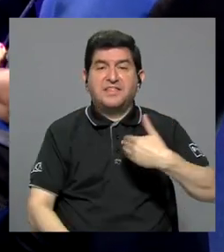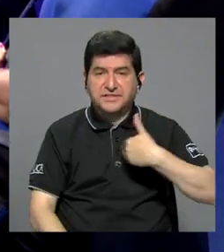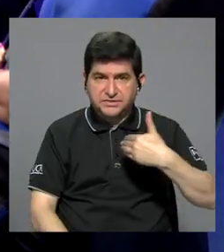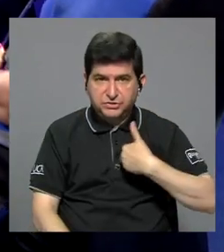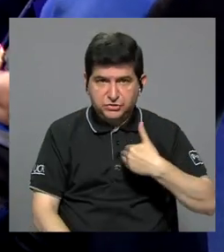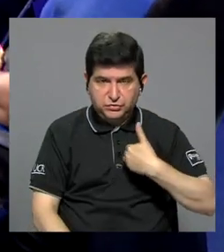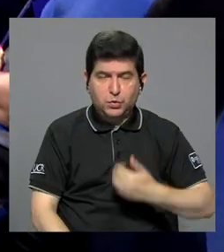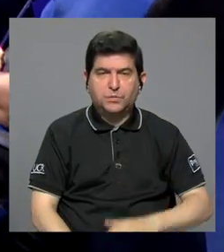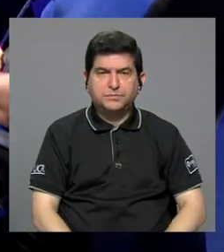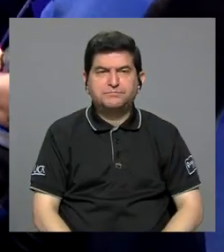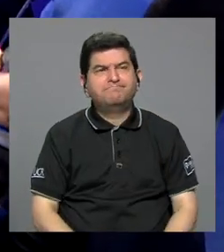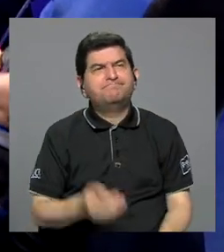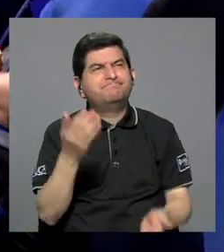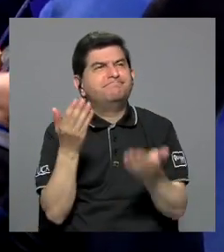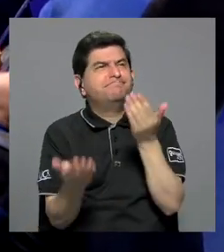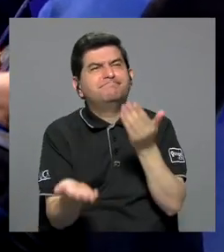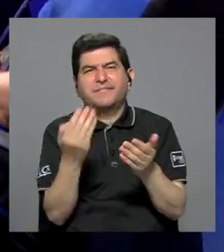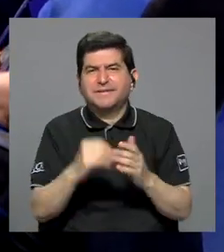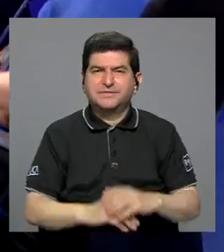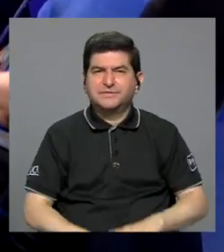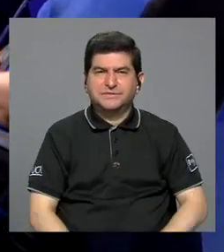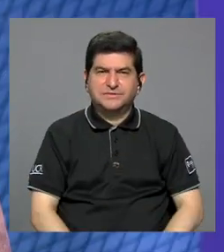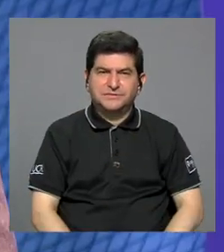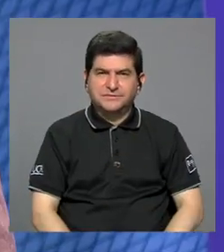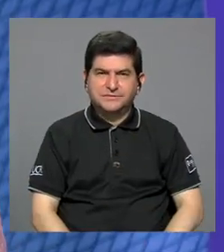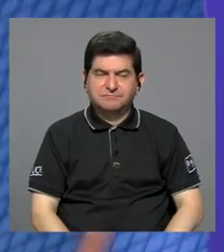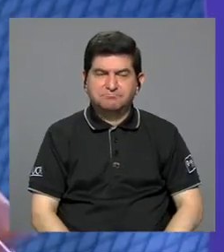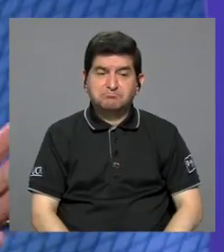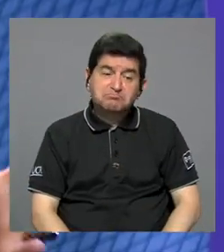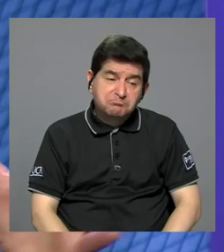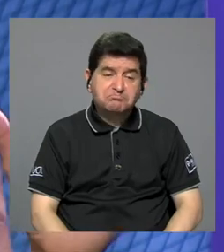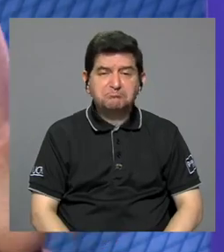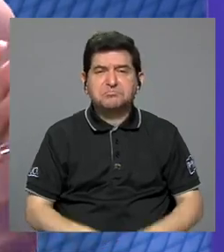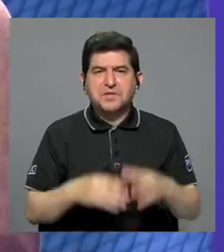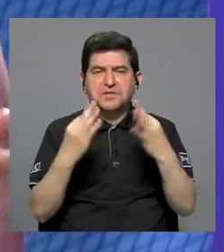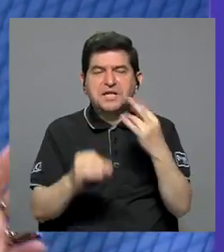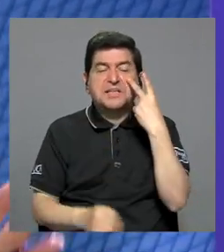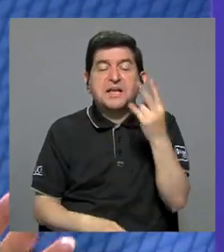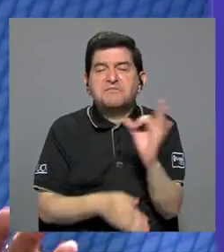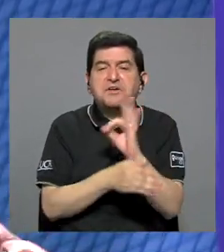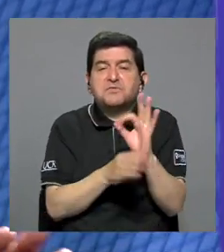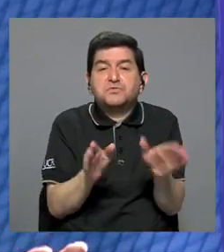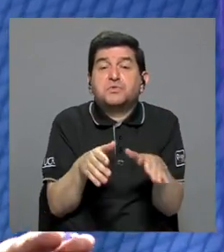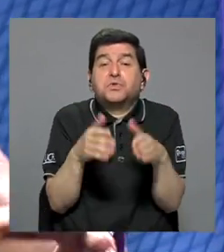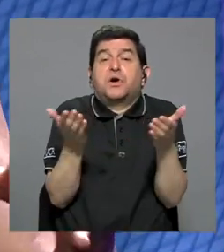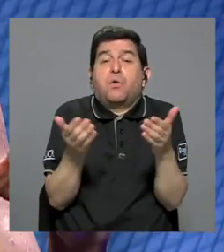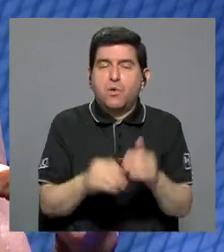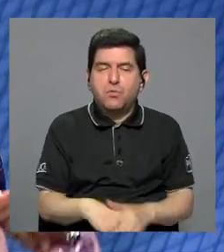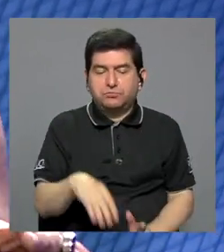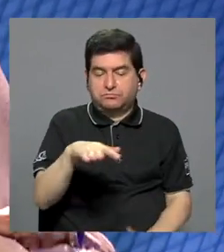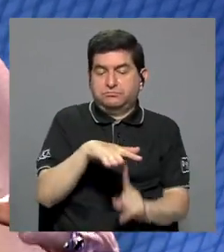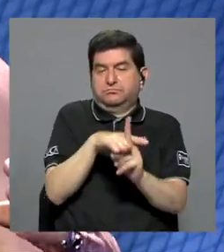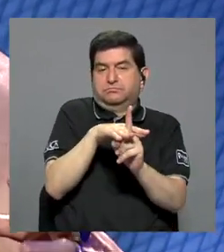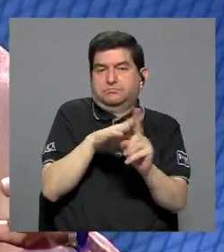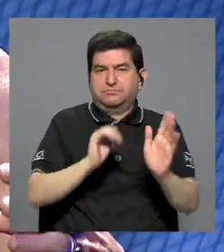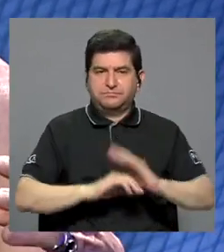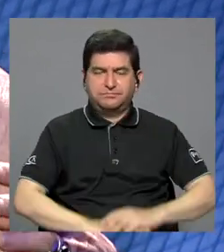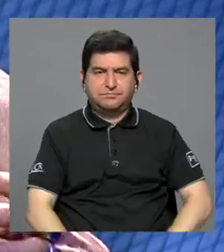fue, tal vez, bueno, vamos a ver cómo funciona con esto, a ver si nos sale,